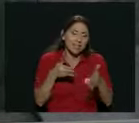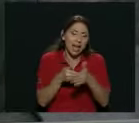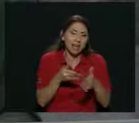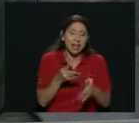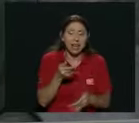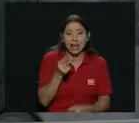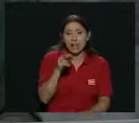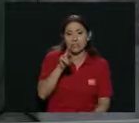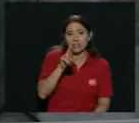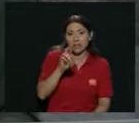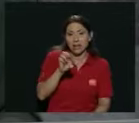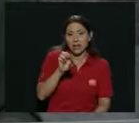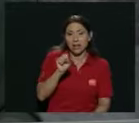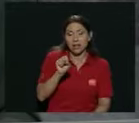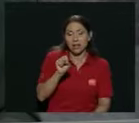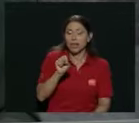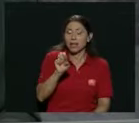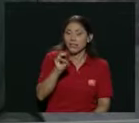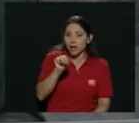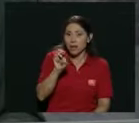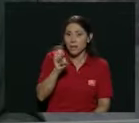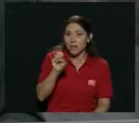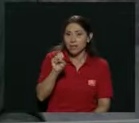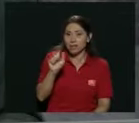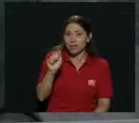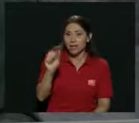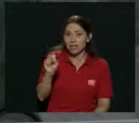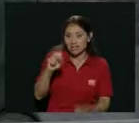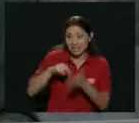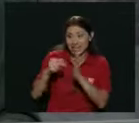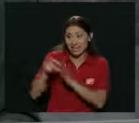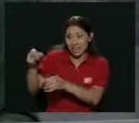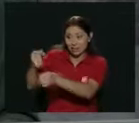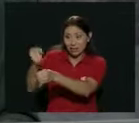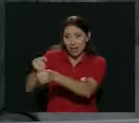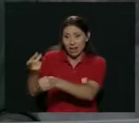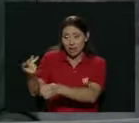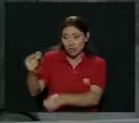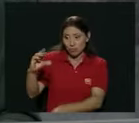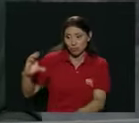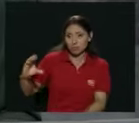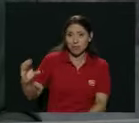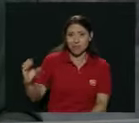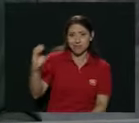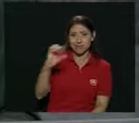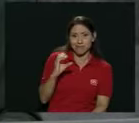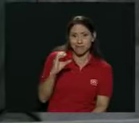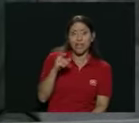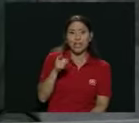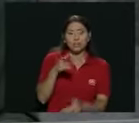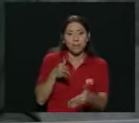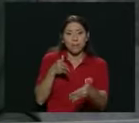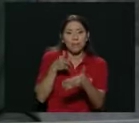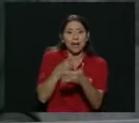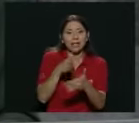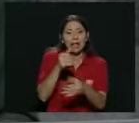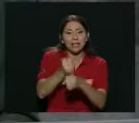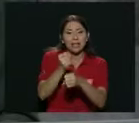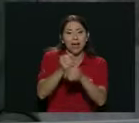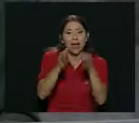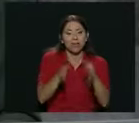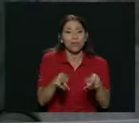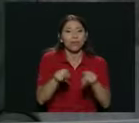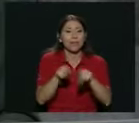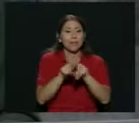las remesas que nosotros recibimos, impactando no solamente al trabajador directo, ¿verdad? Sino también a sus familias, incluso